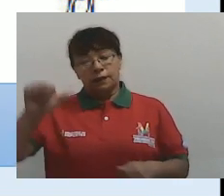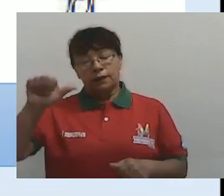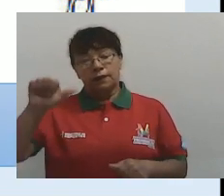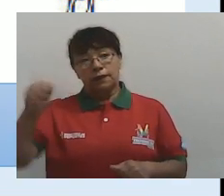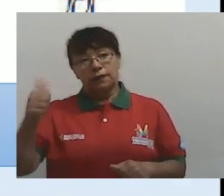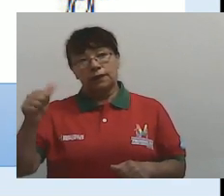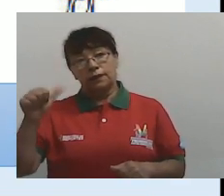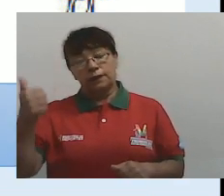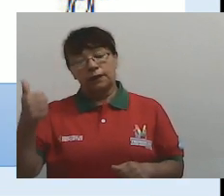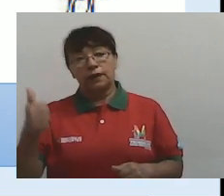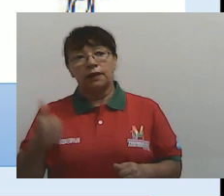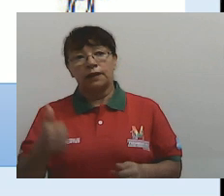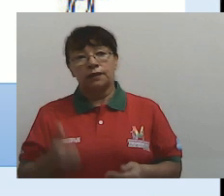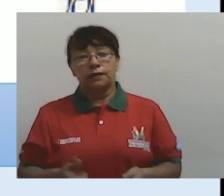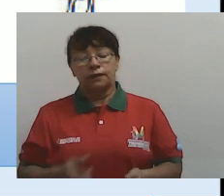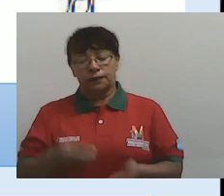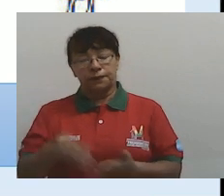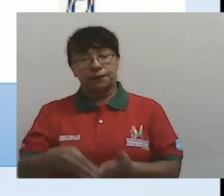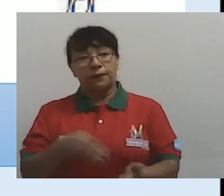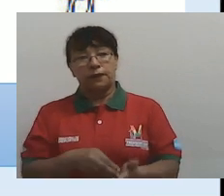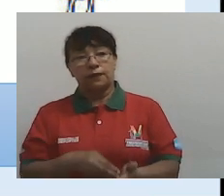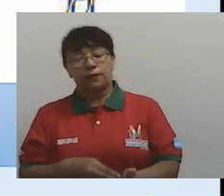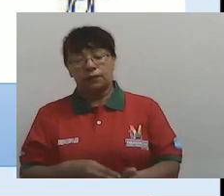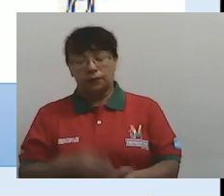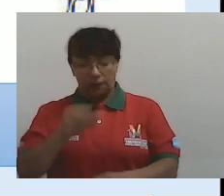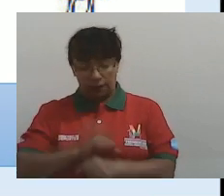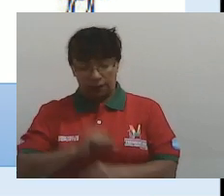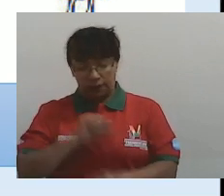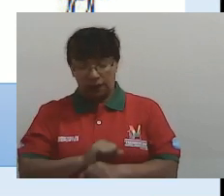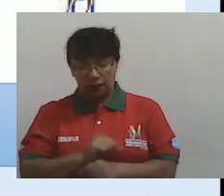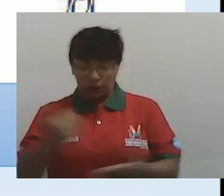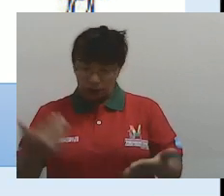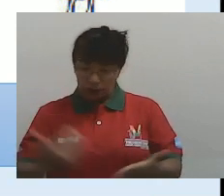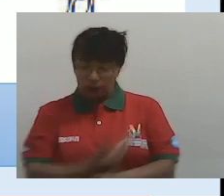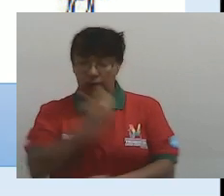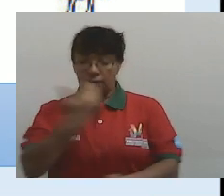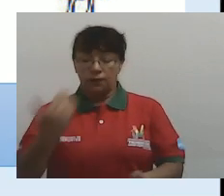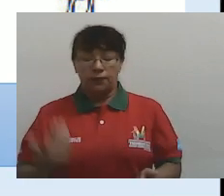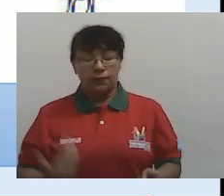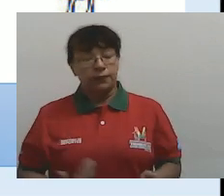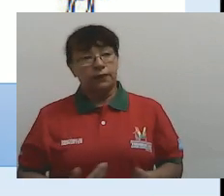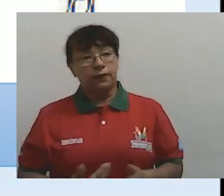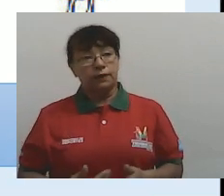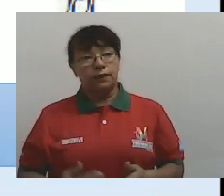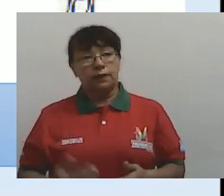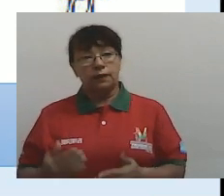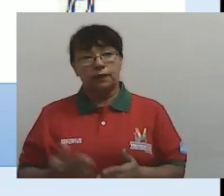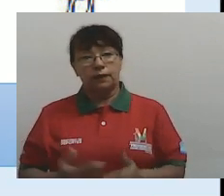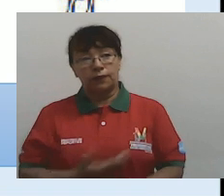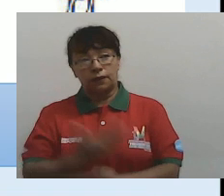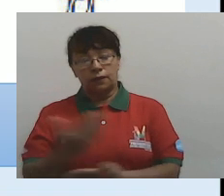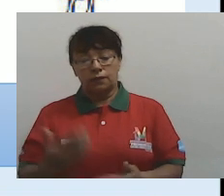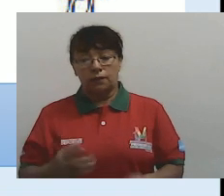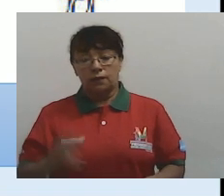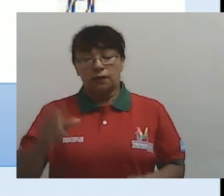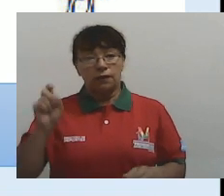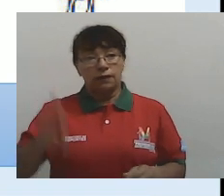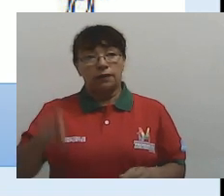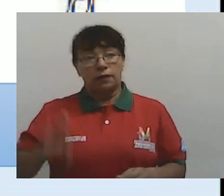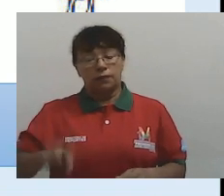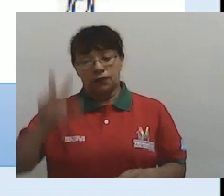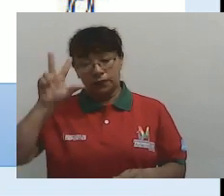Vamos a entregar en 10 metros y el trabajo de nuevo para hacer el jueceo en este evento necesitamos 3 jueces. El